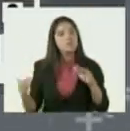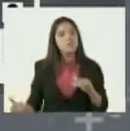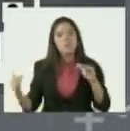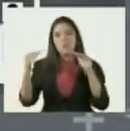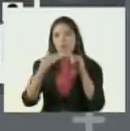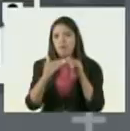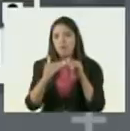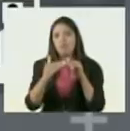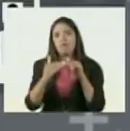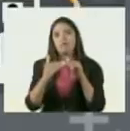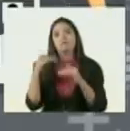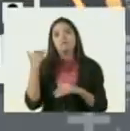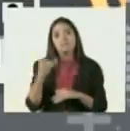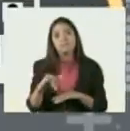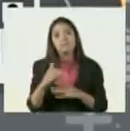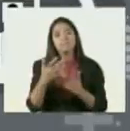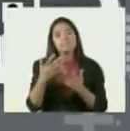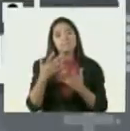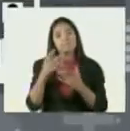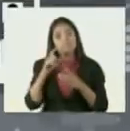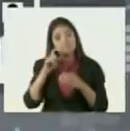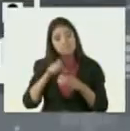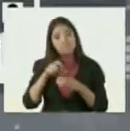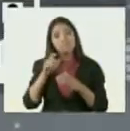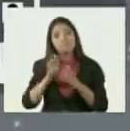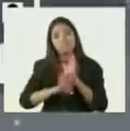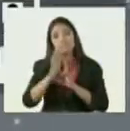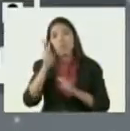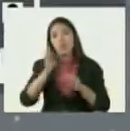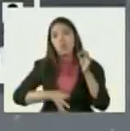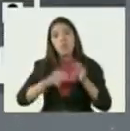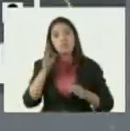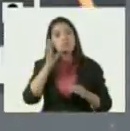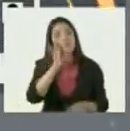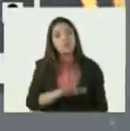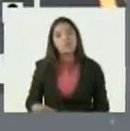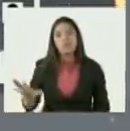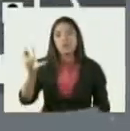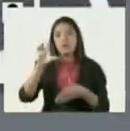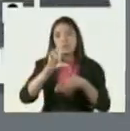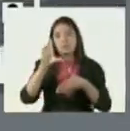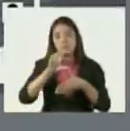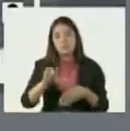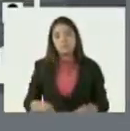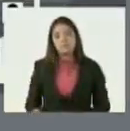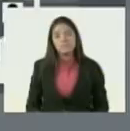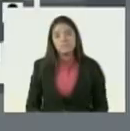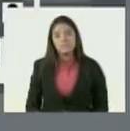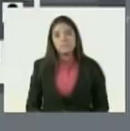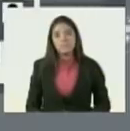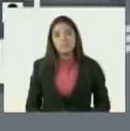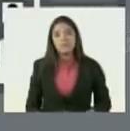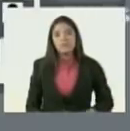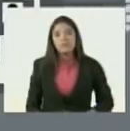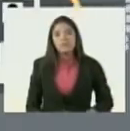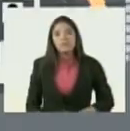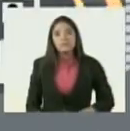igualitario que ha sembrado de deseos de justicia toda América Latina y el Caribe. Entonces, fíjense